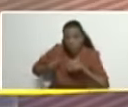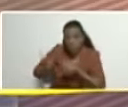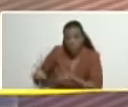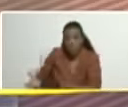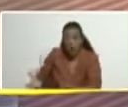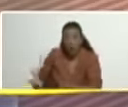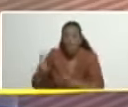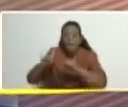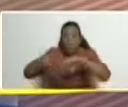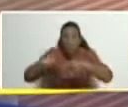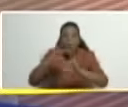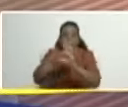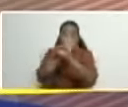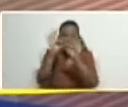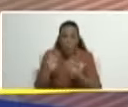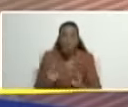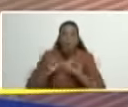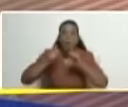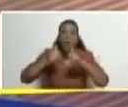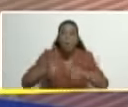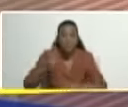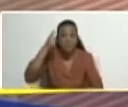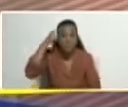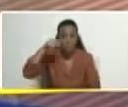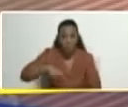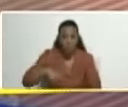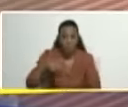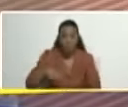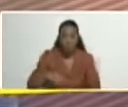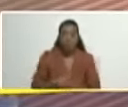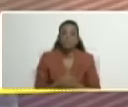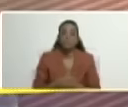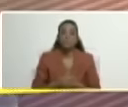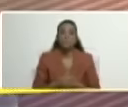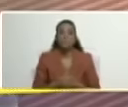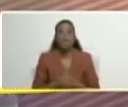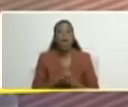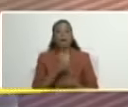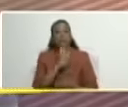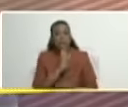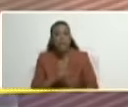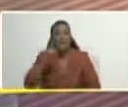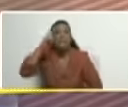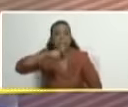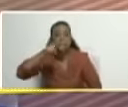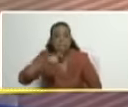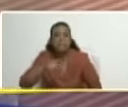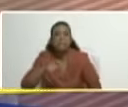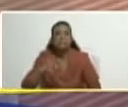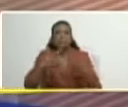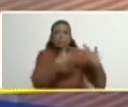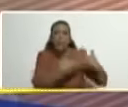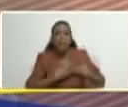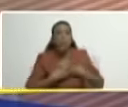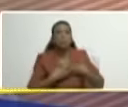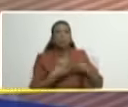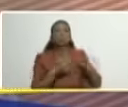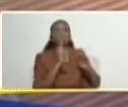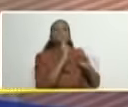para una nueva etapa que arranque hoy y le respondamos al imperio